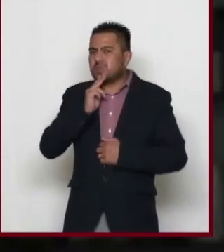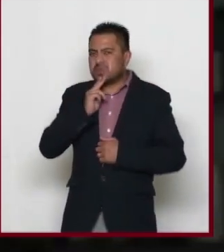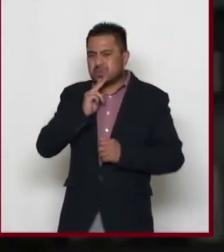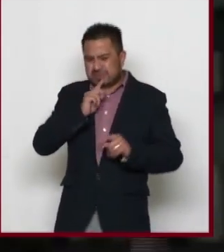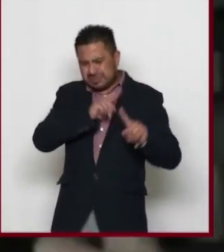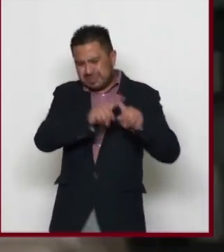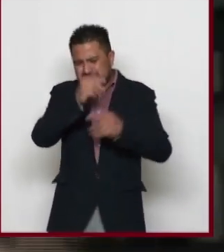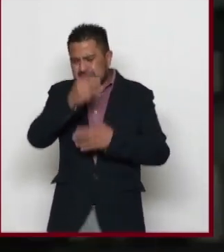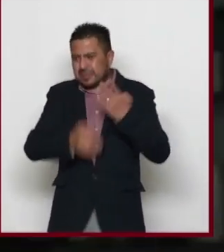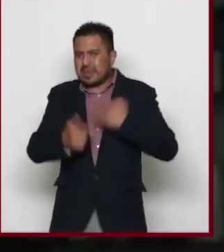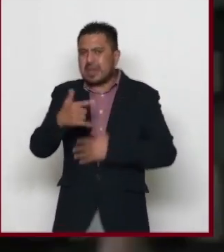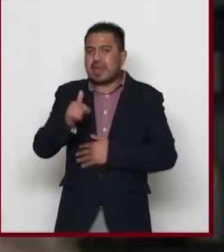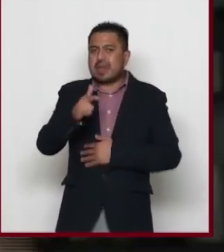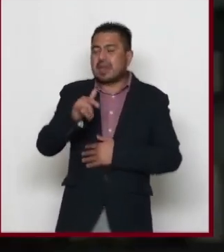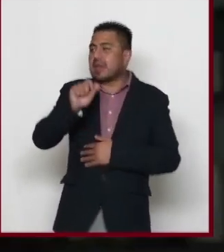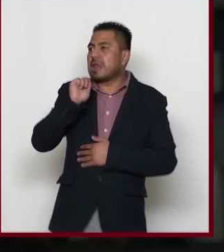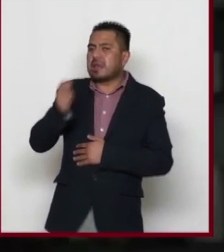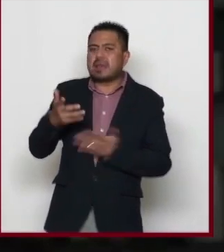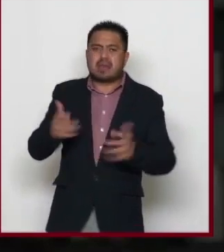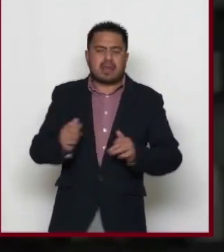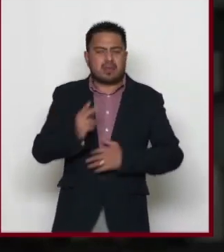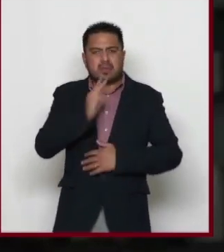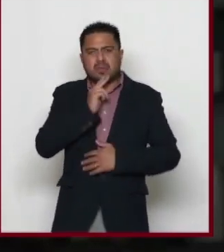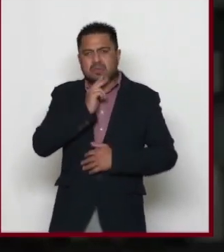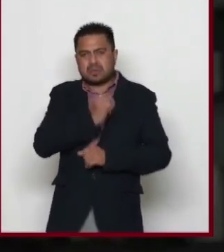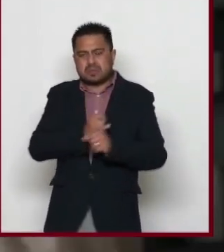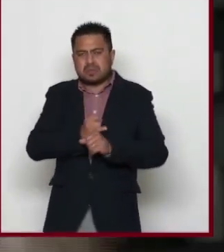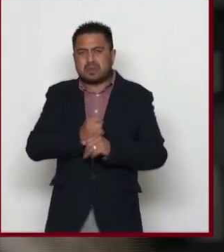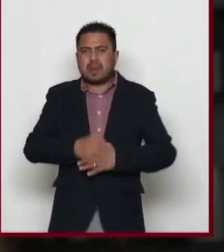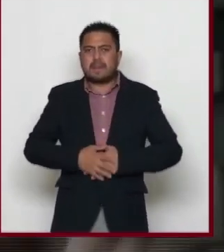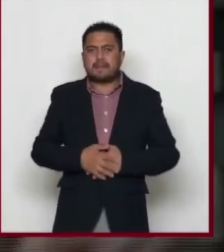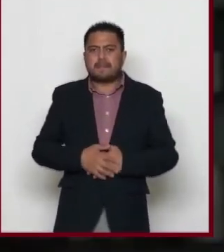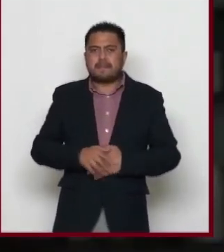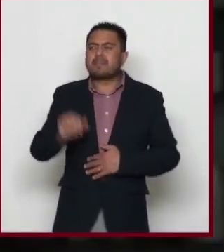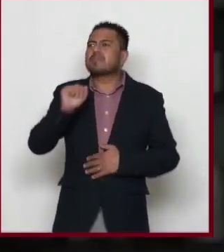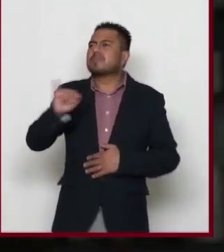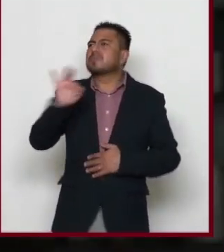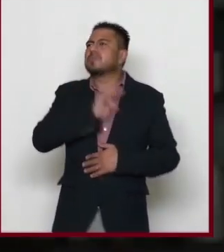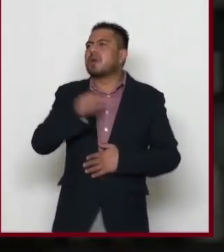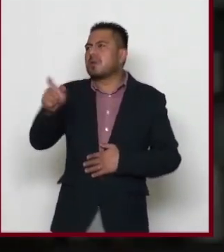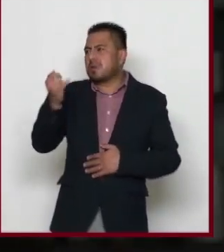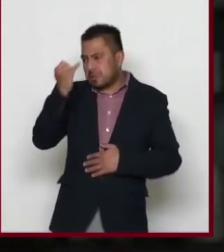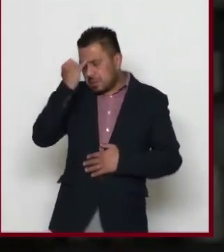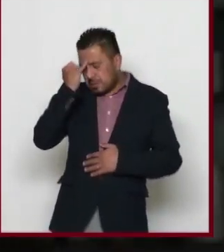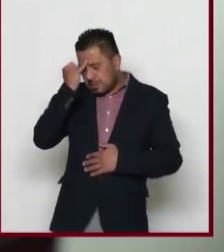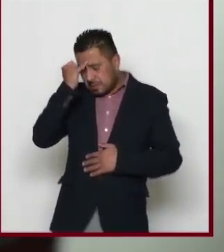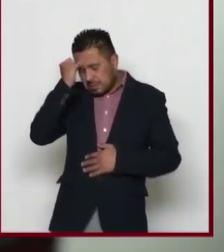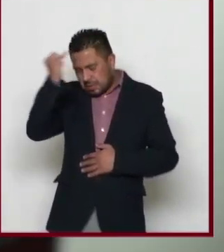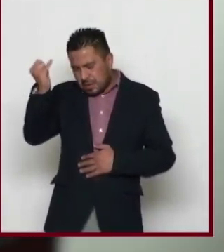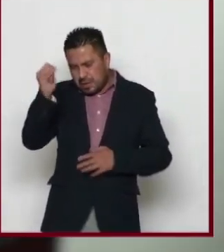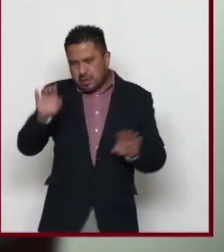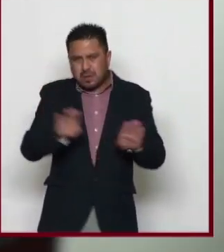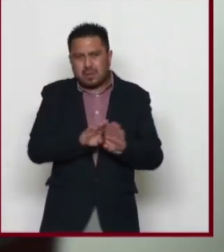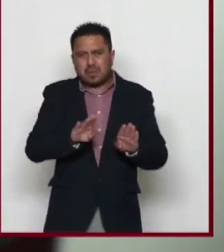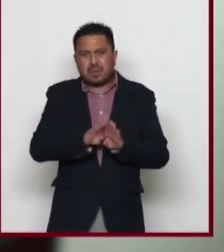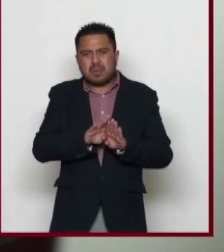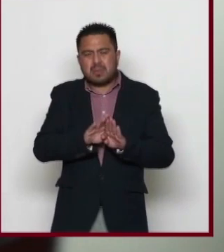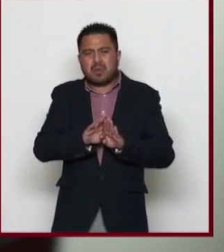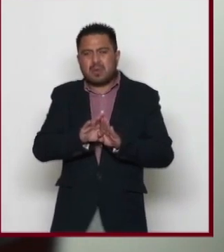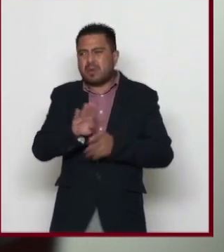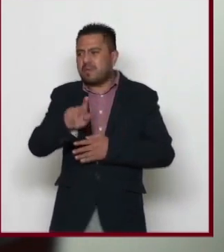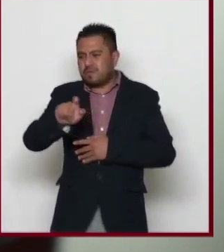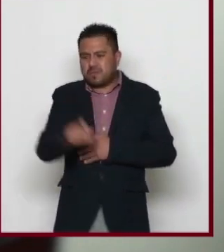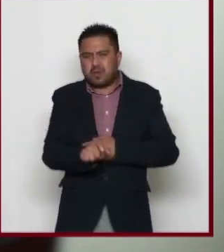del fin del mundo es que usemos la interdisciplina, y Galileo ya entonces era interdisciplinario. Y si